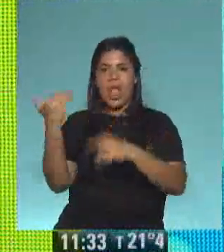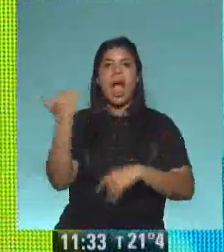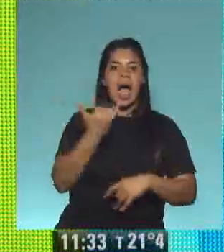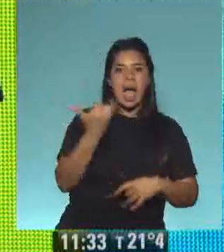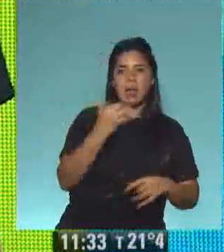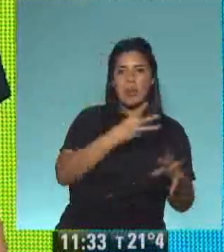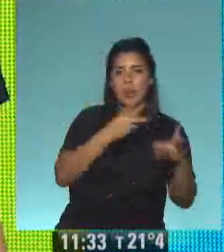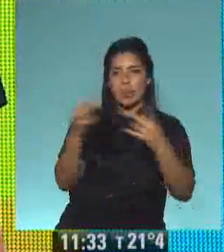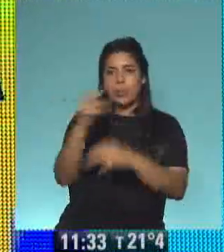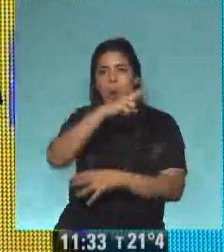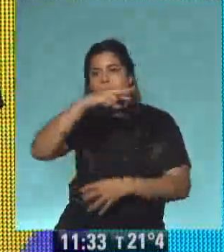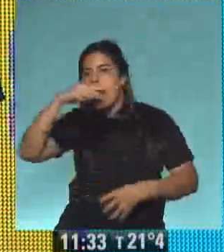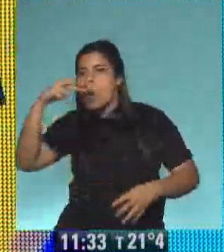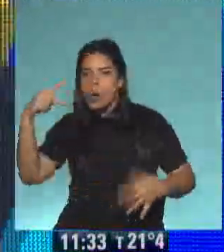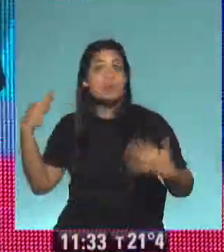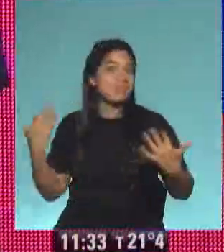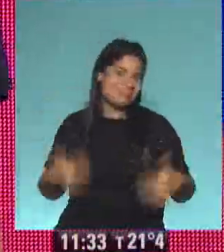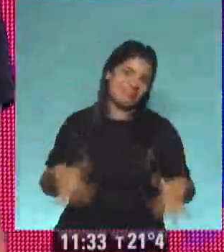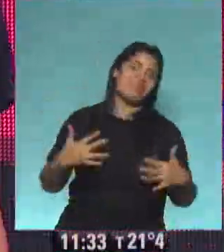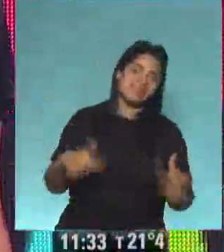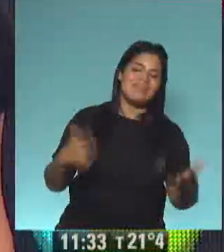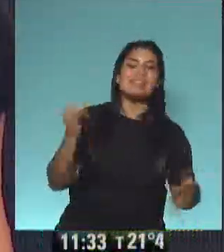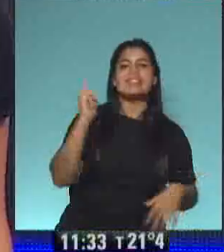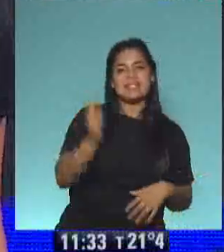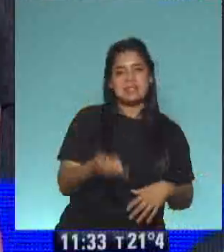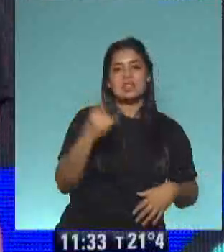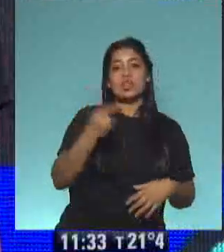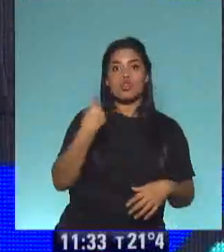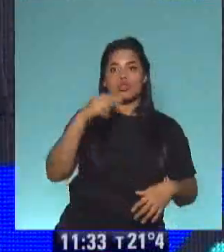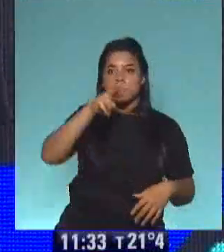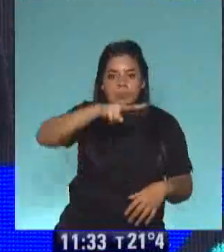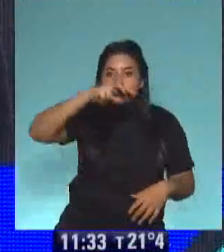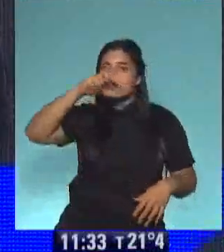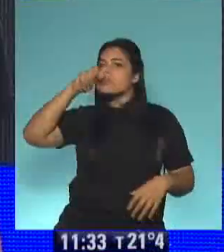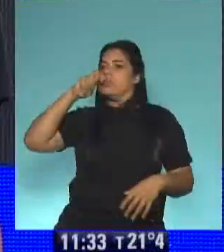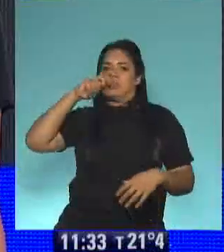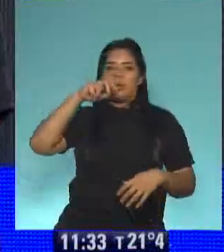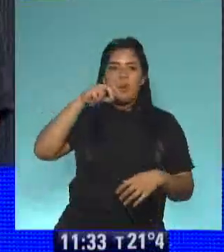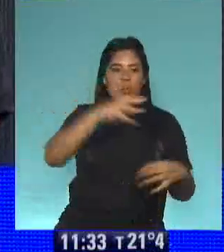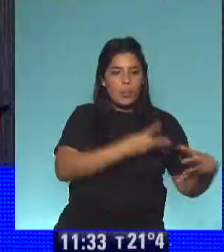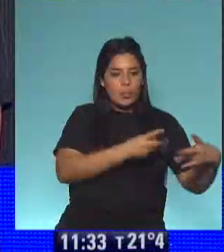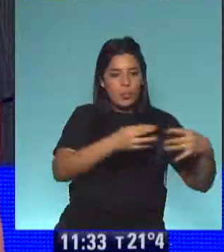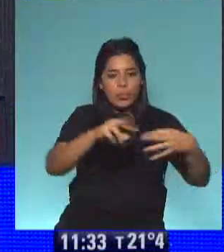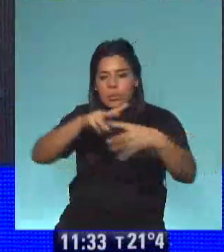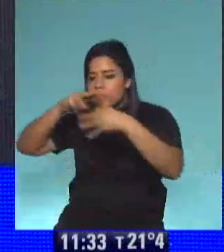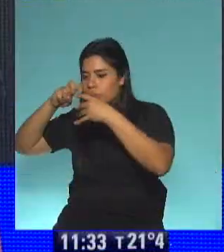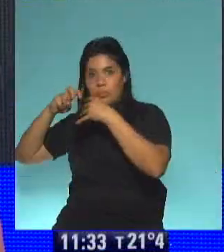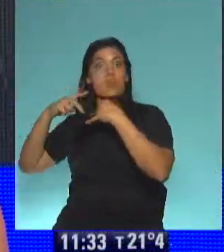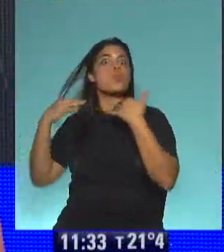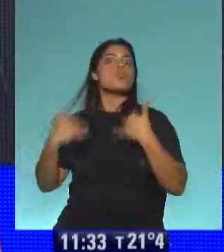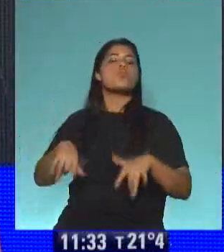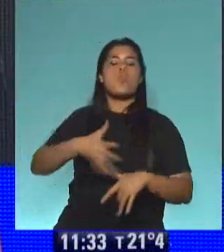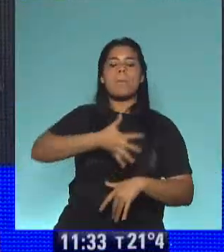esas partículas, digamos, en ese aire que nosotros respiramos, es que entran esas partículas con ese aroma y a partir de